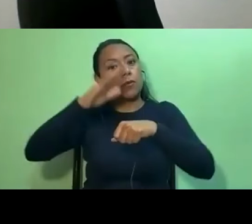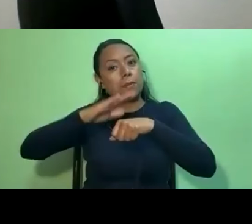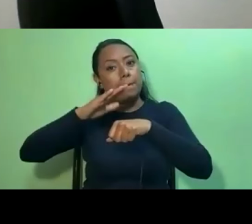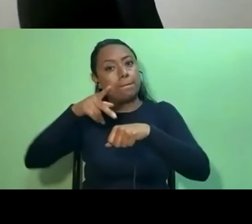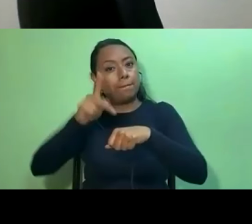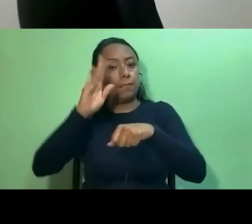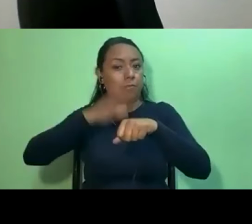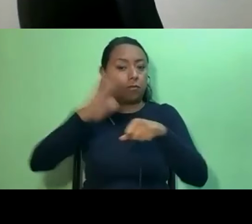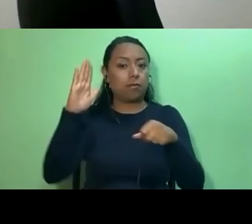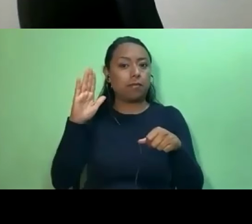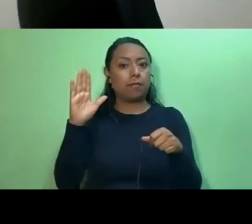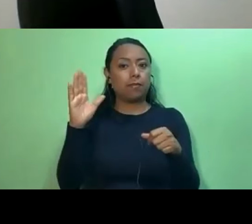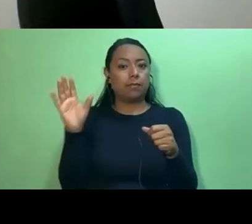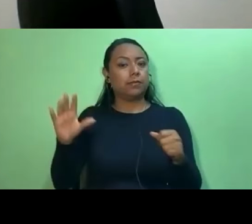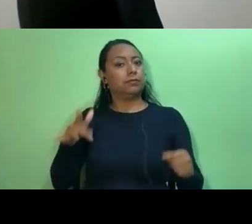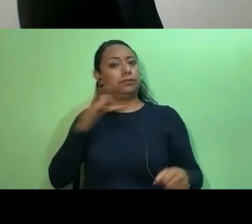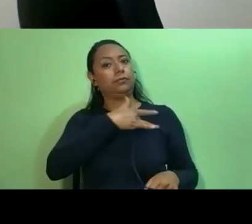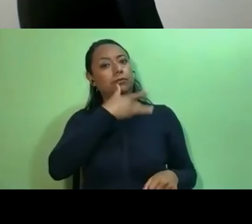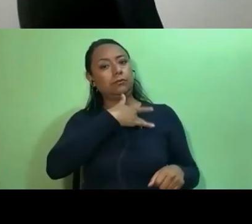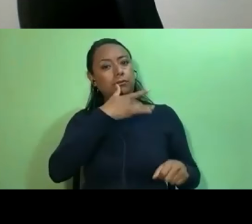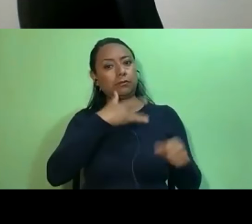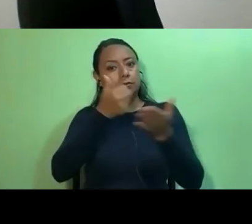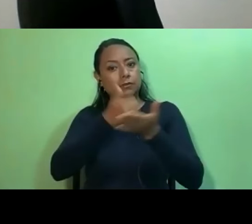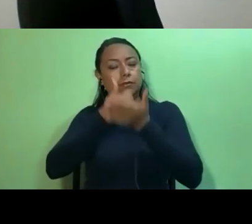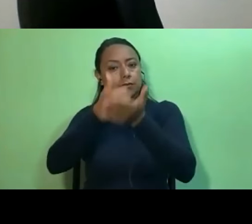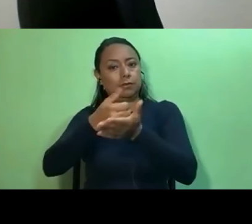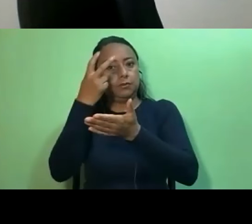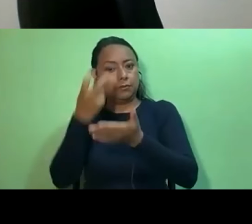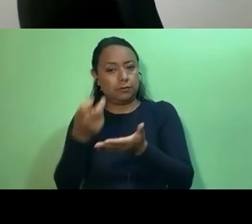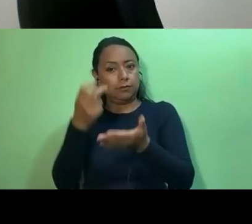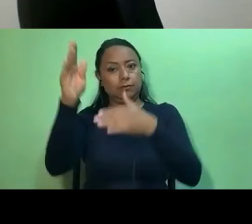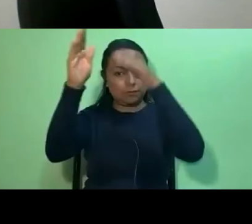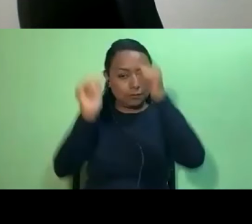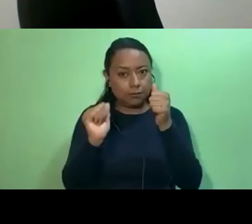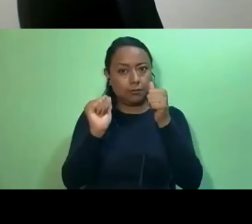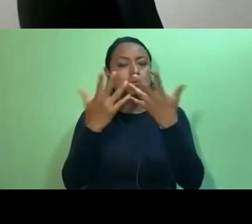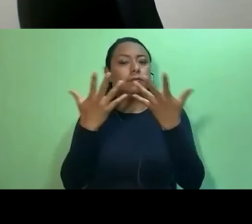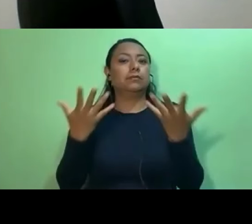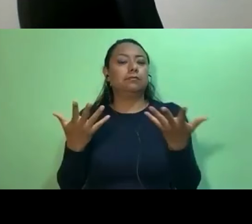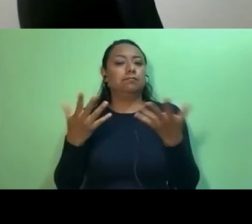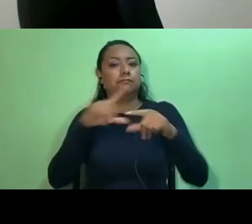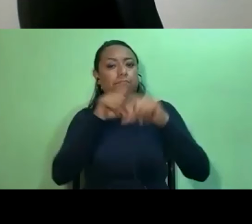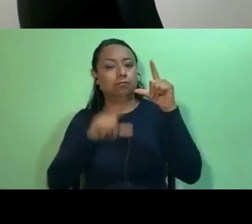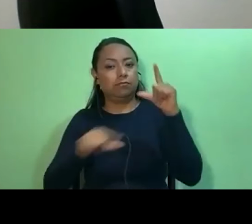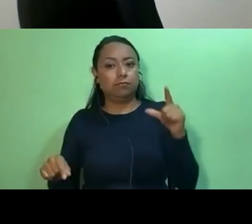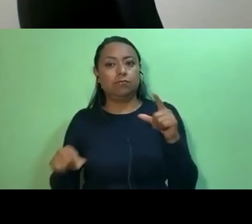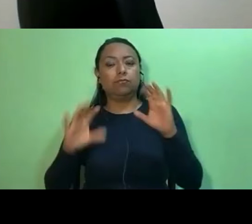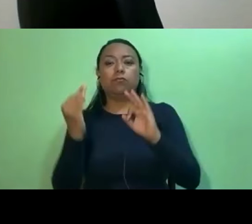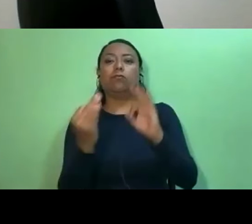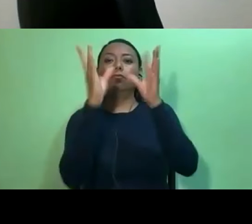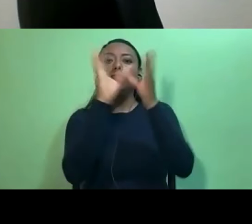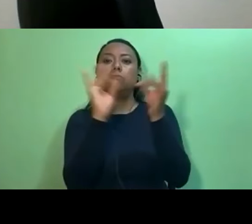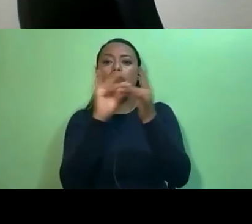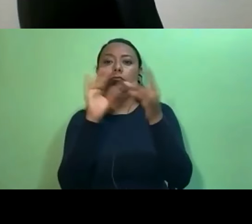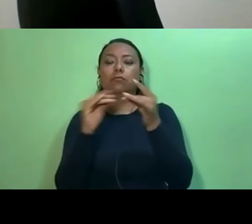coadyuvar de manera conjunta en este pacto republicano, en este acto de rendición de cuentas entre el Ejecutivo y el